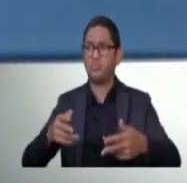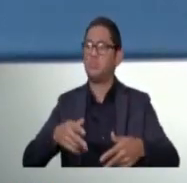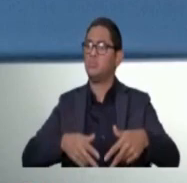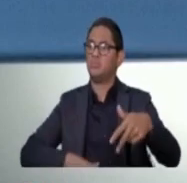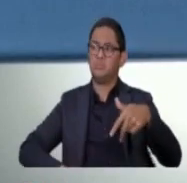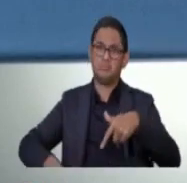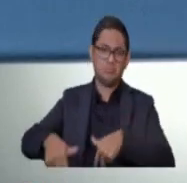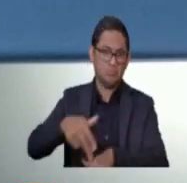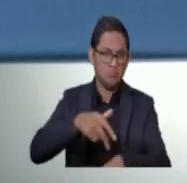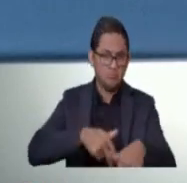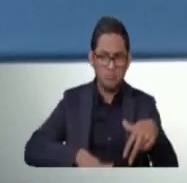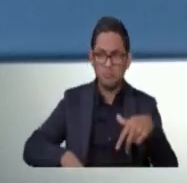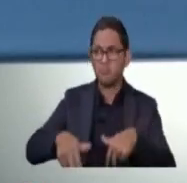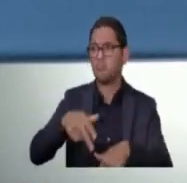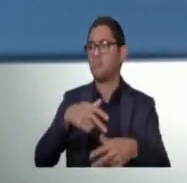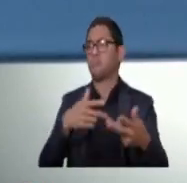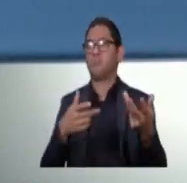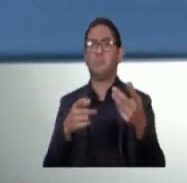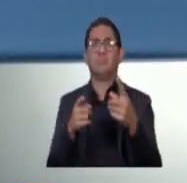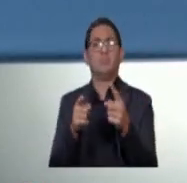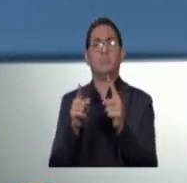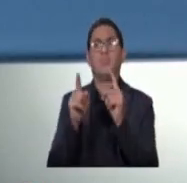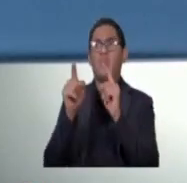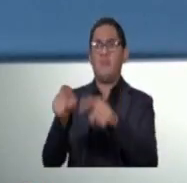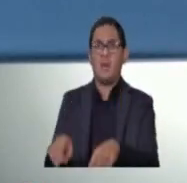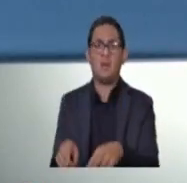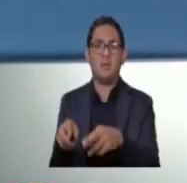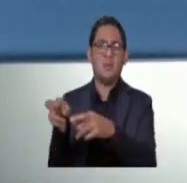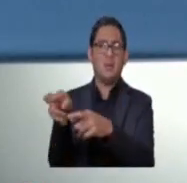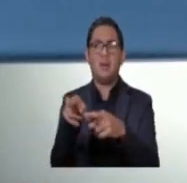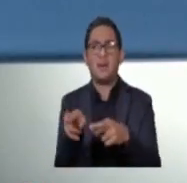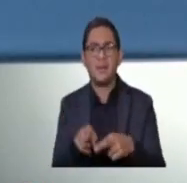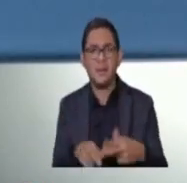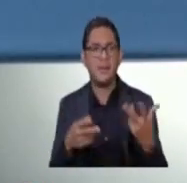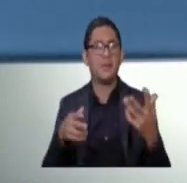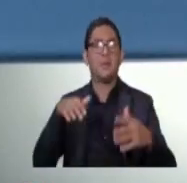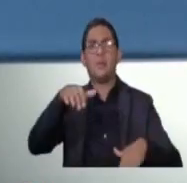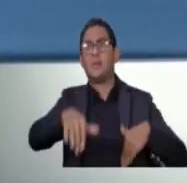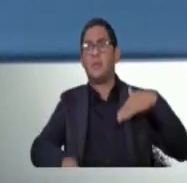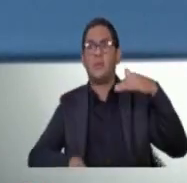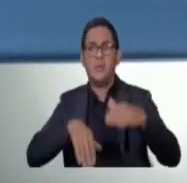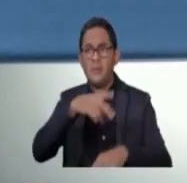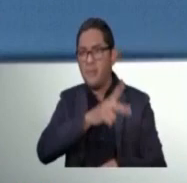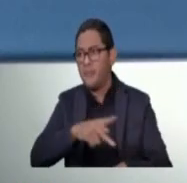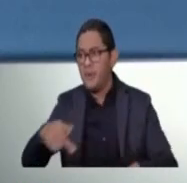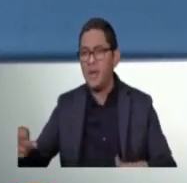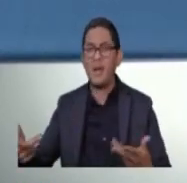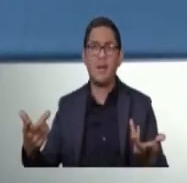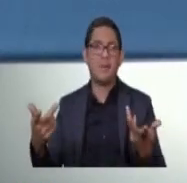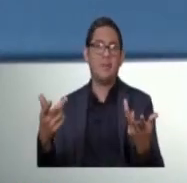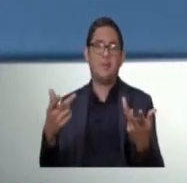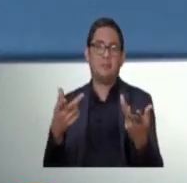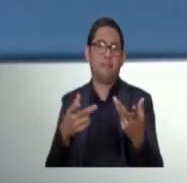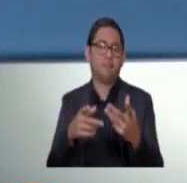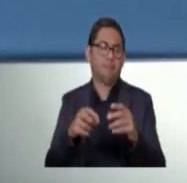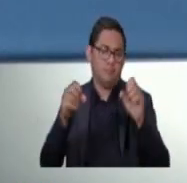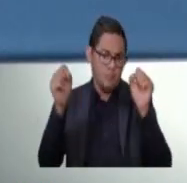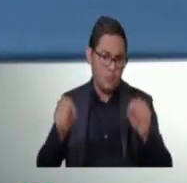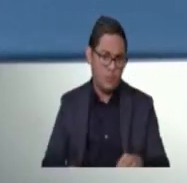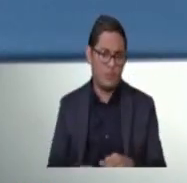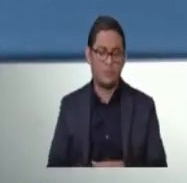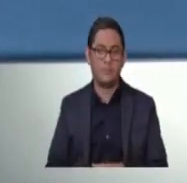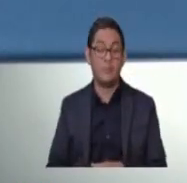y el acceso a ríos playas y balnearios durante estos días